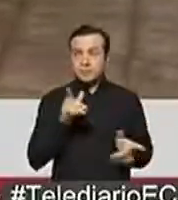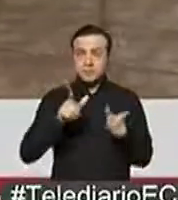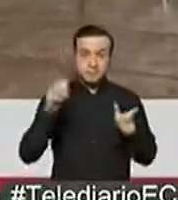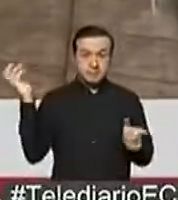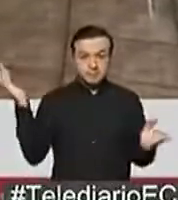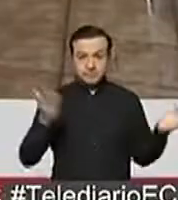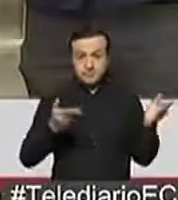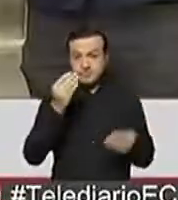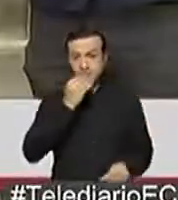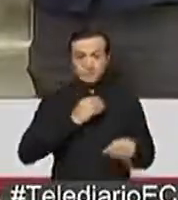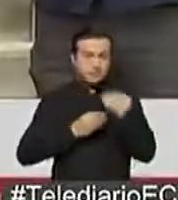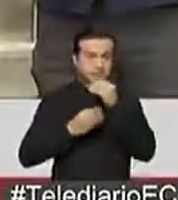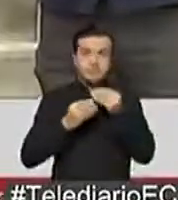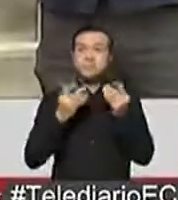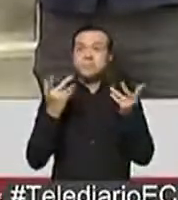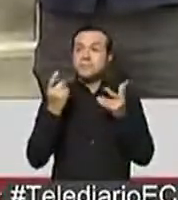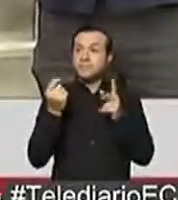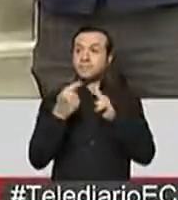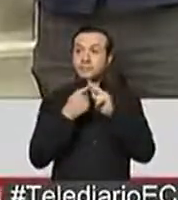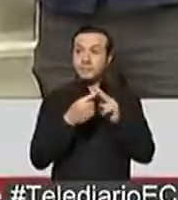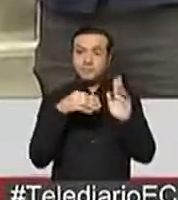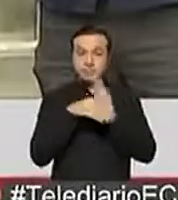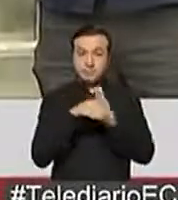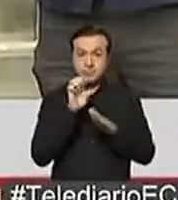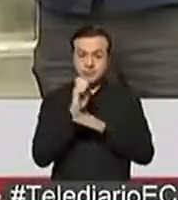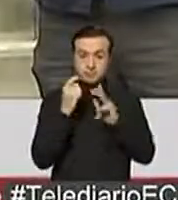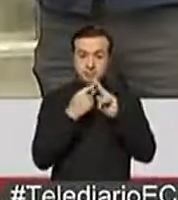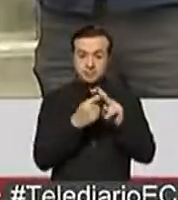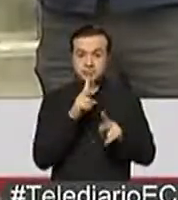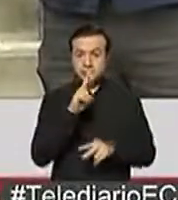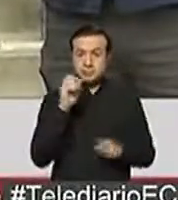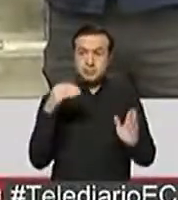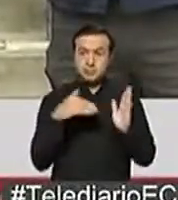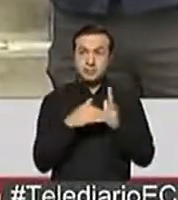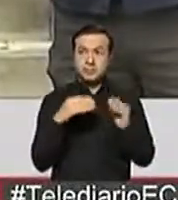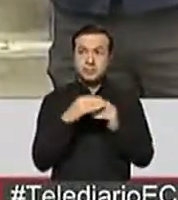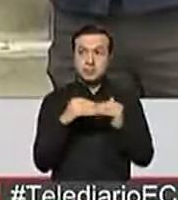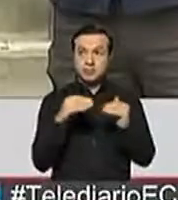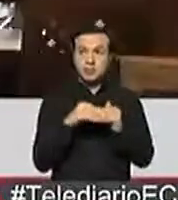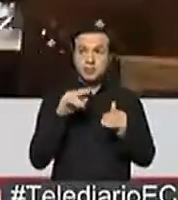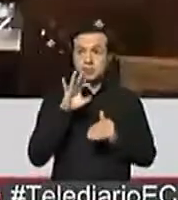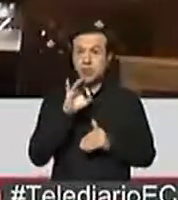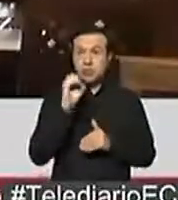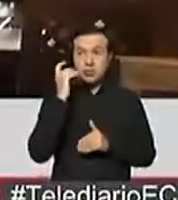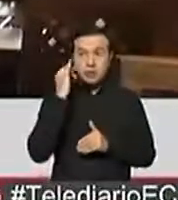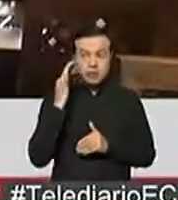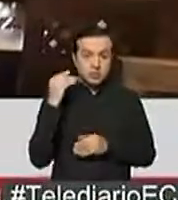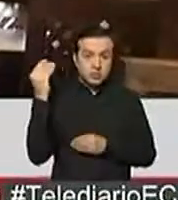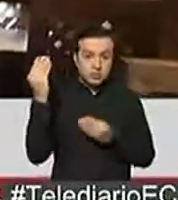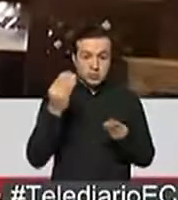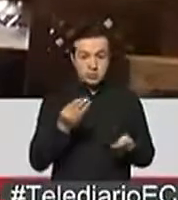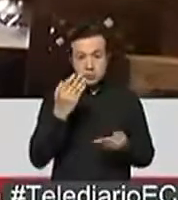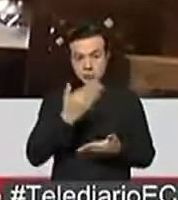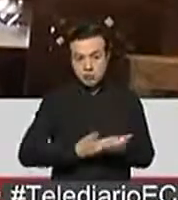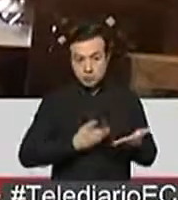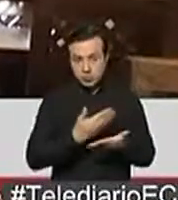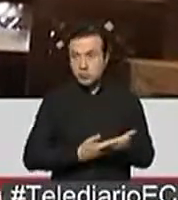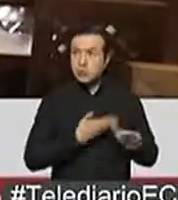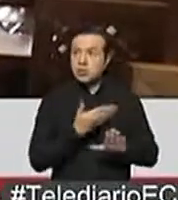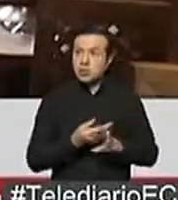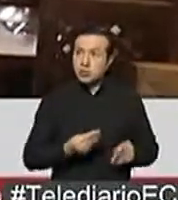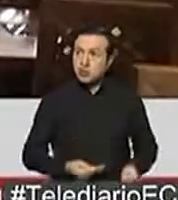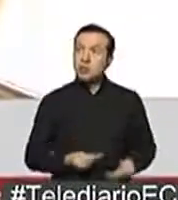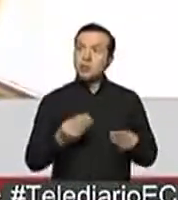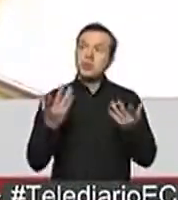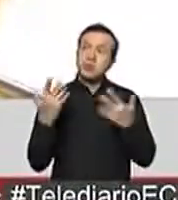a los comensales. Accedió a un crédito de Ban Ecuador por $20,000 con 90 días de gracia. He entregado la documentación.